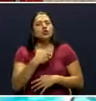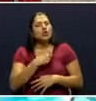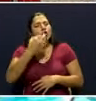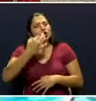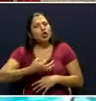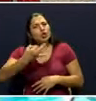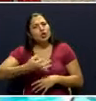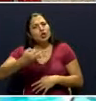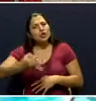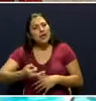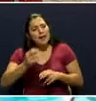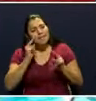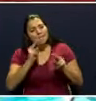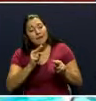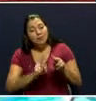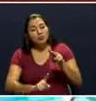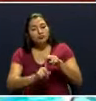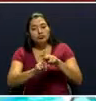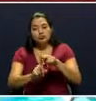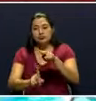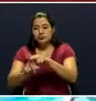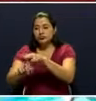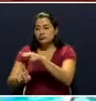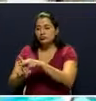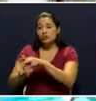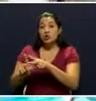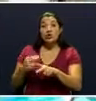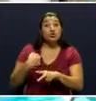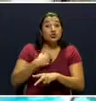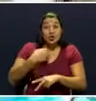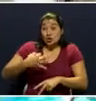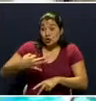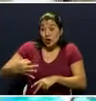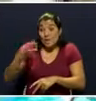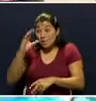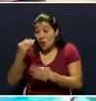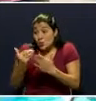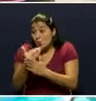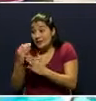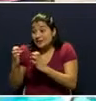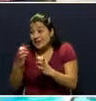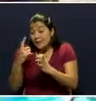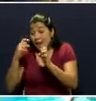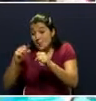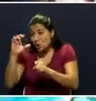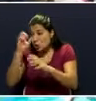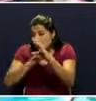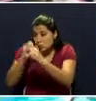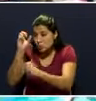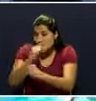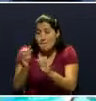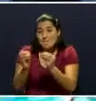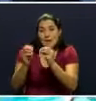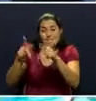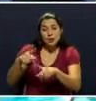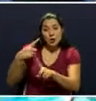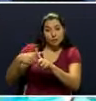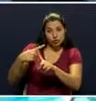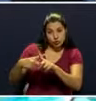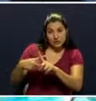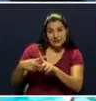días los casos que van apareciendo, todos los días estamos buscando nuevas estrategias para buscar más casos, para tratar de identificar en